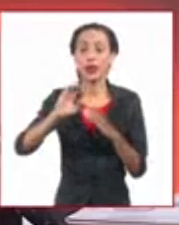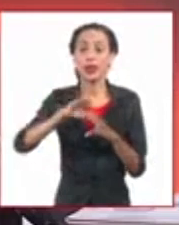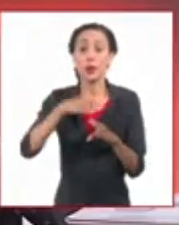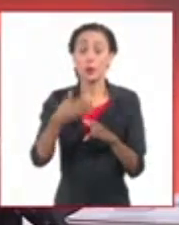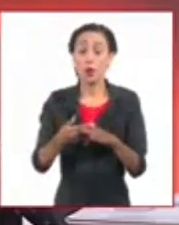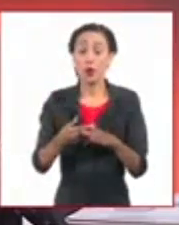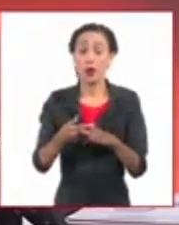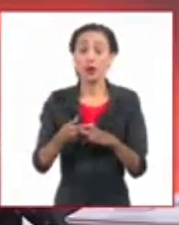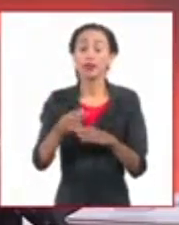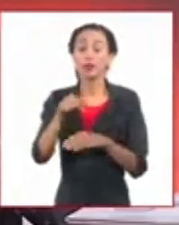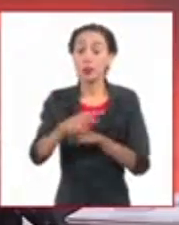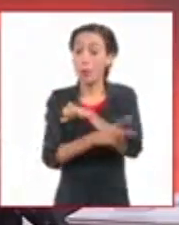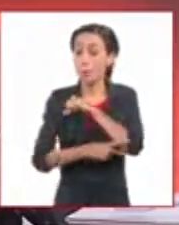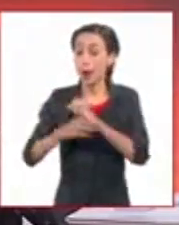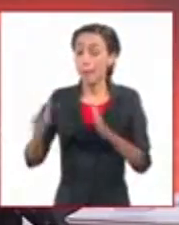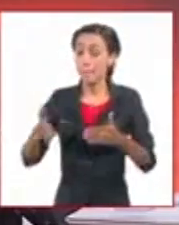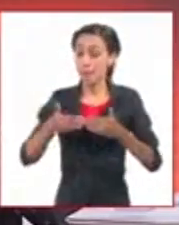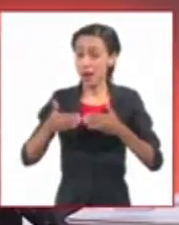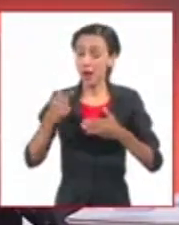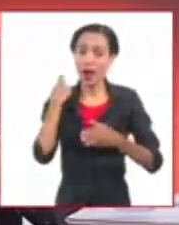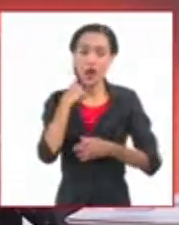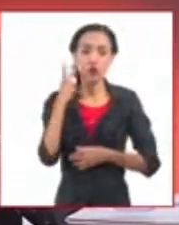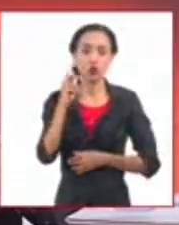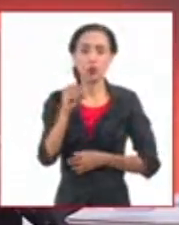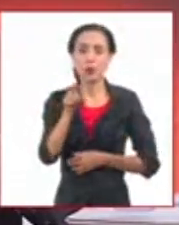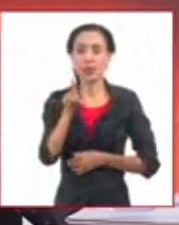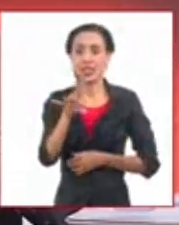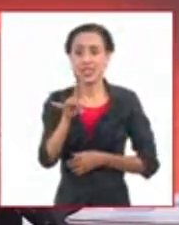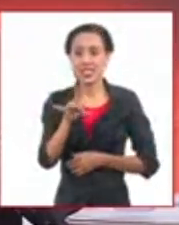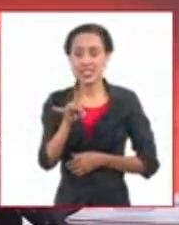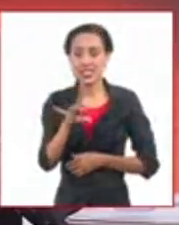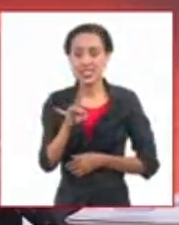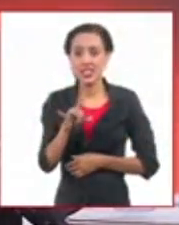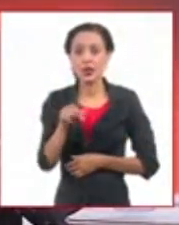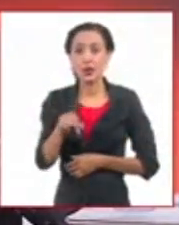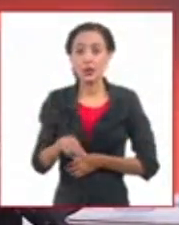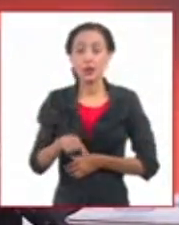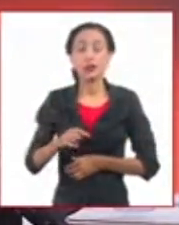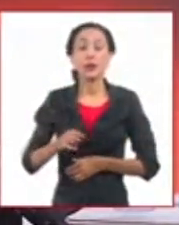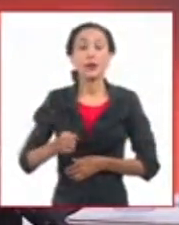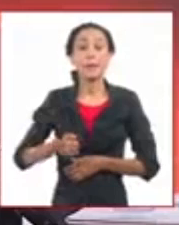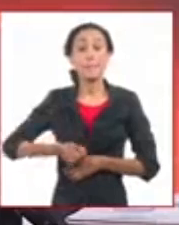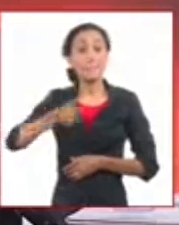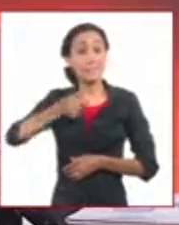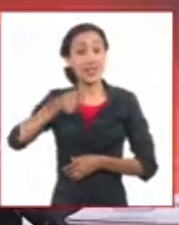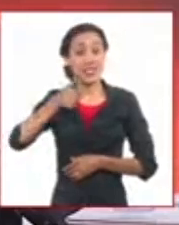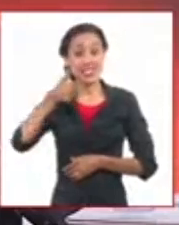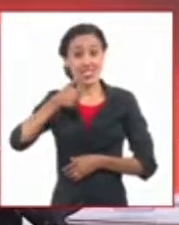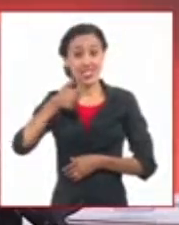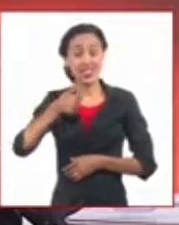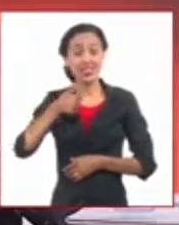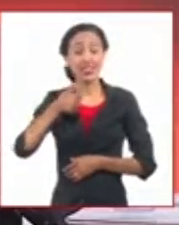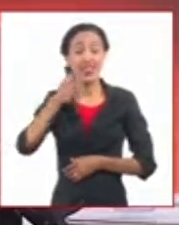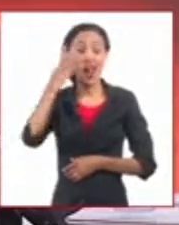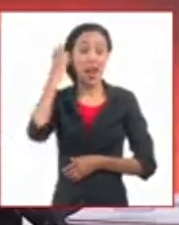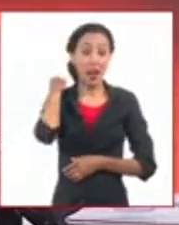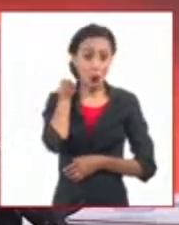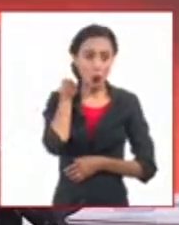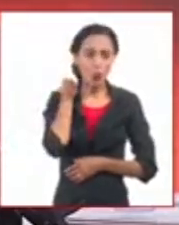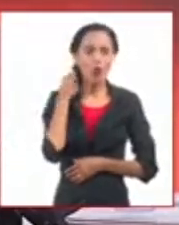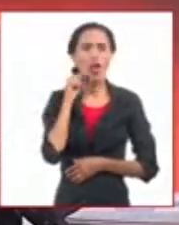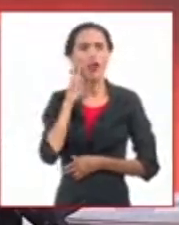2015 y escuchar allí al general de ejército general presidente como lo llamado se vio a raúl castro y escuchar